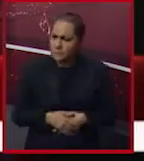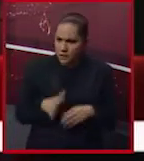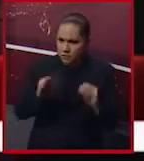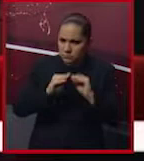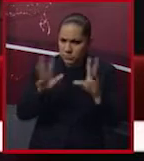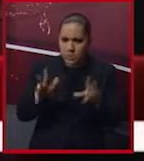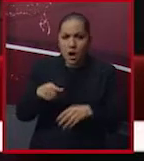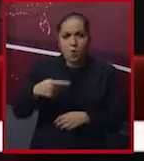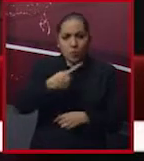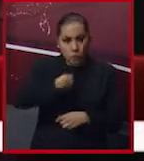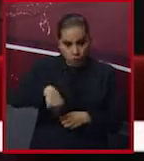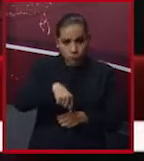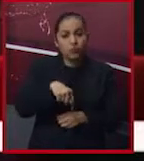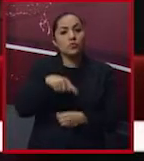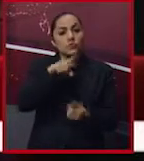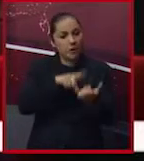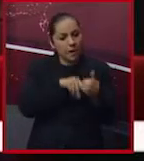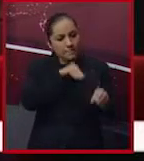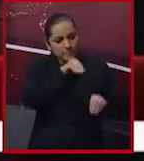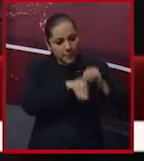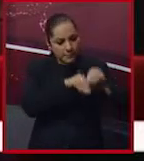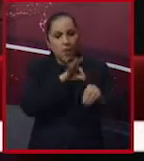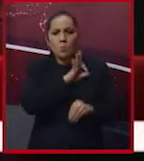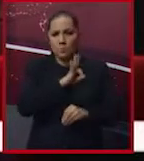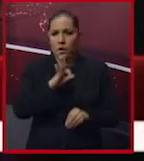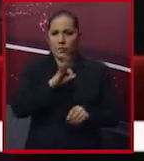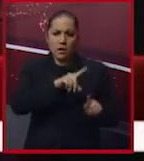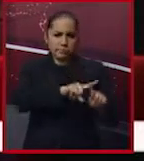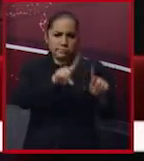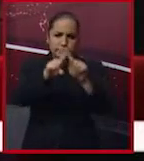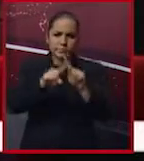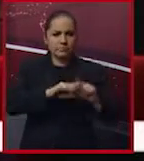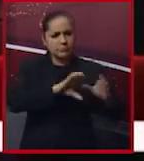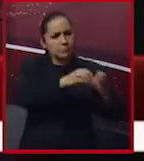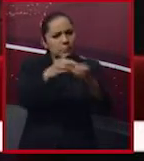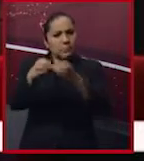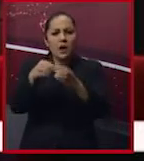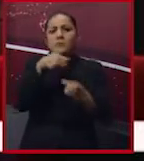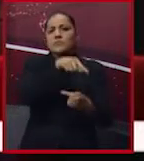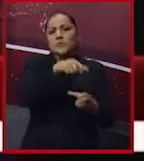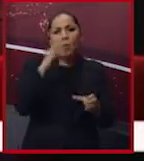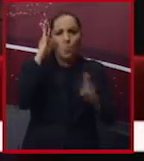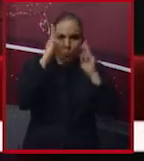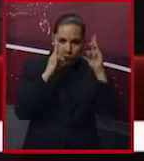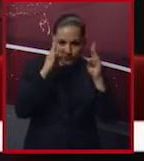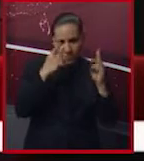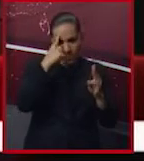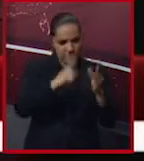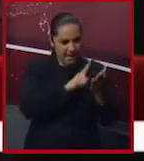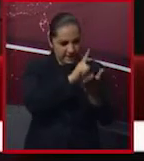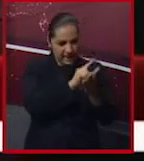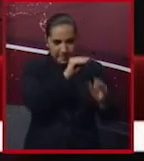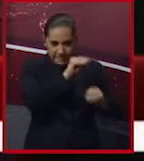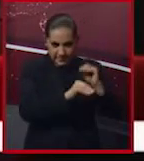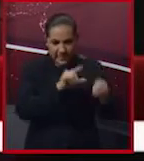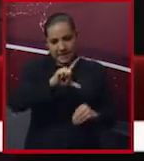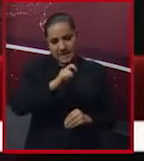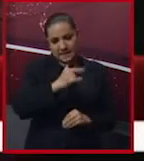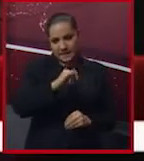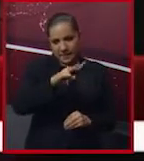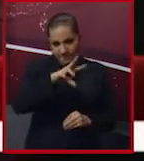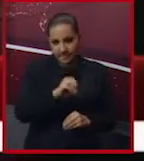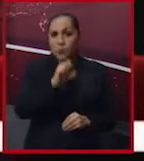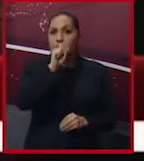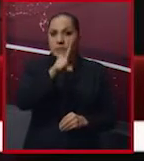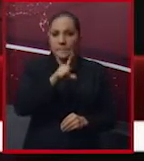partir o a través de las diferentes instancias, como es el Museo Legislativo, como son los diferentes centros, pero quiero decirle que